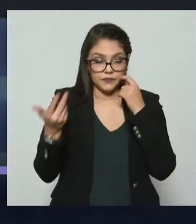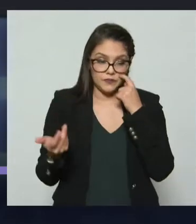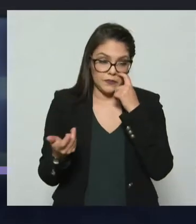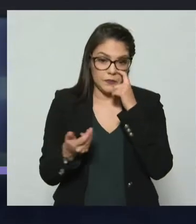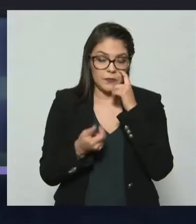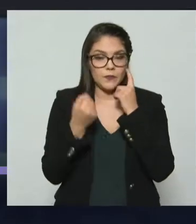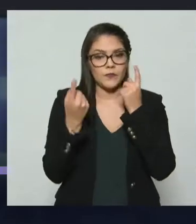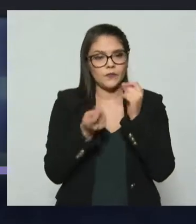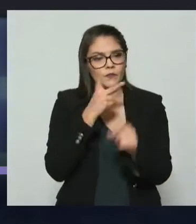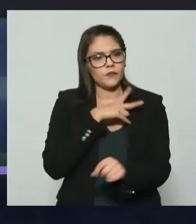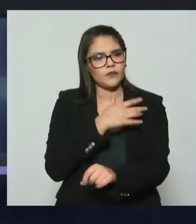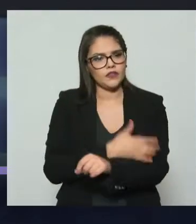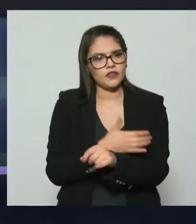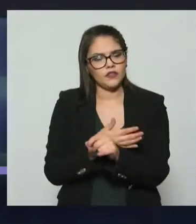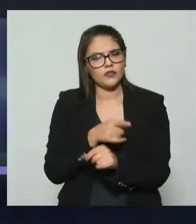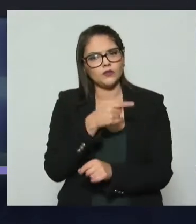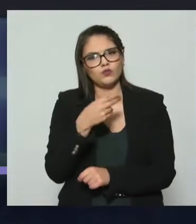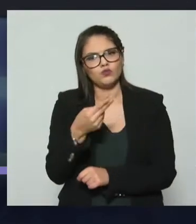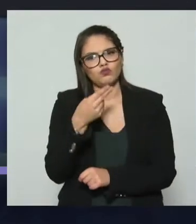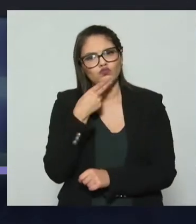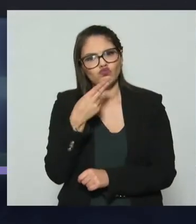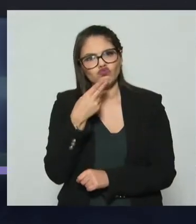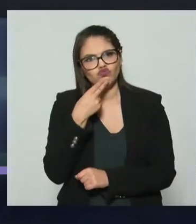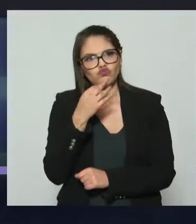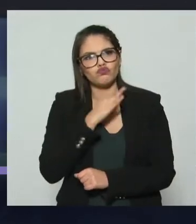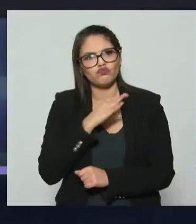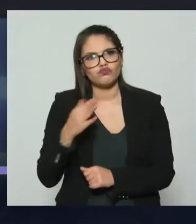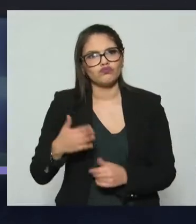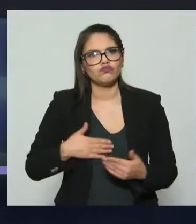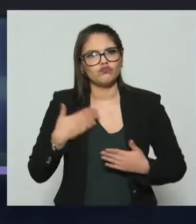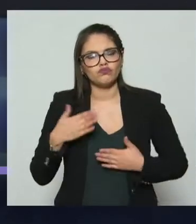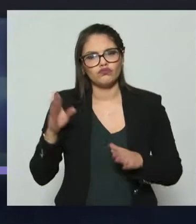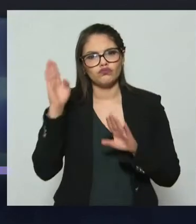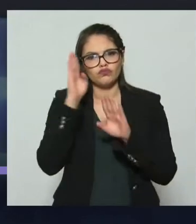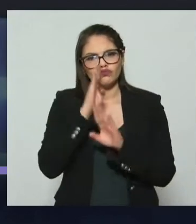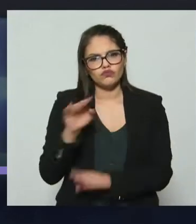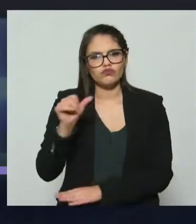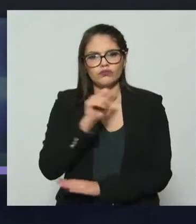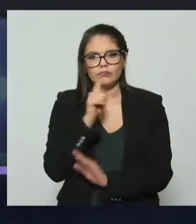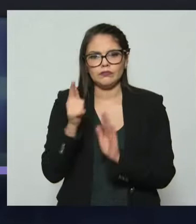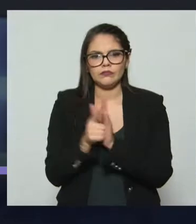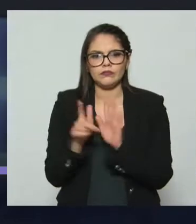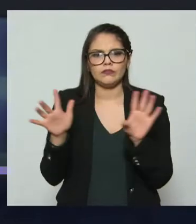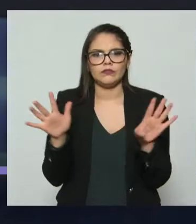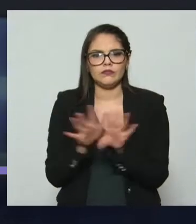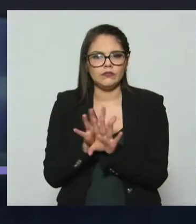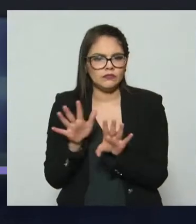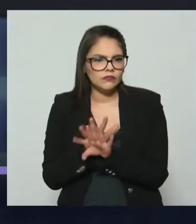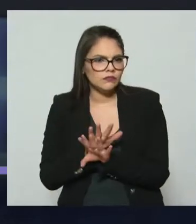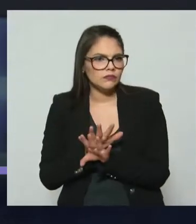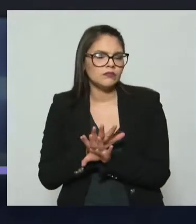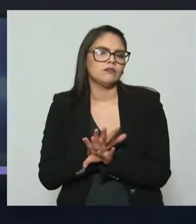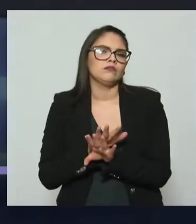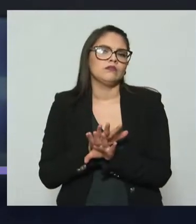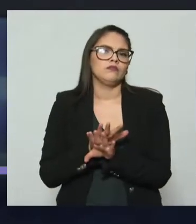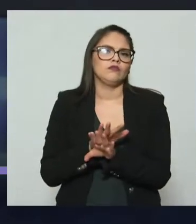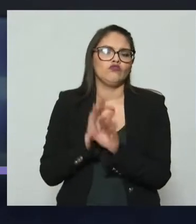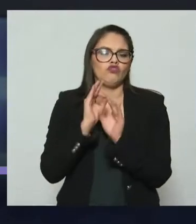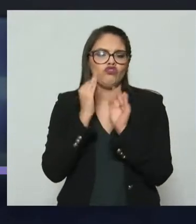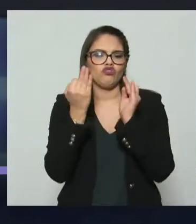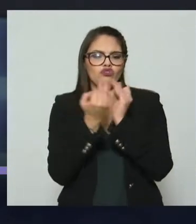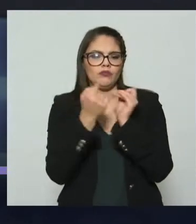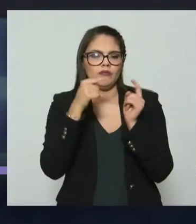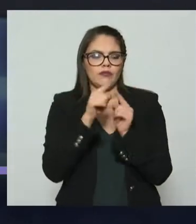mis compañeros utilizan decir que tendríamos que armonizar todas las leyes cambiándoles la nomenclatura de